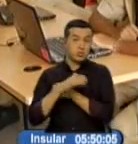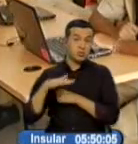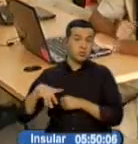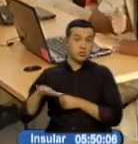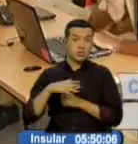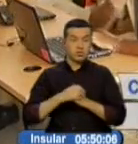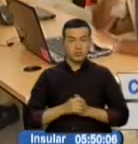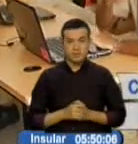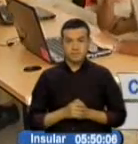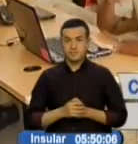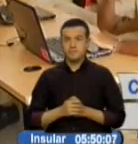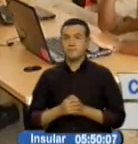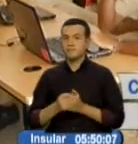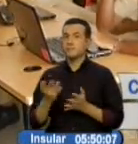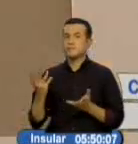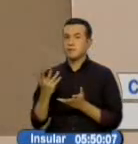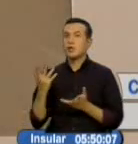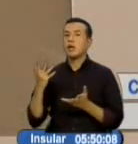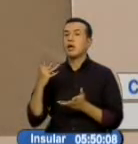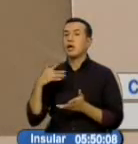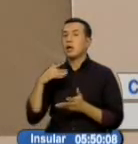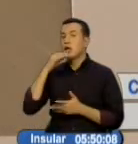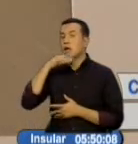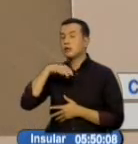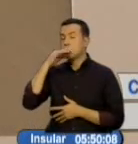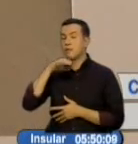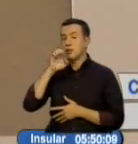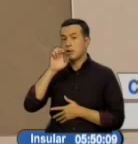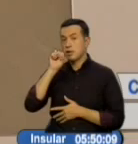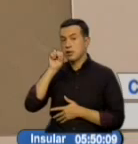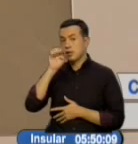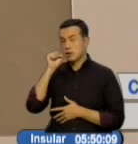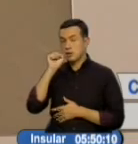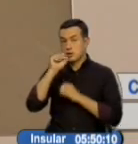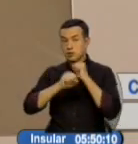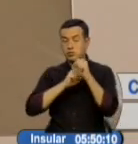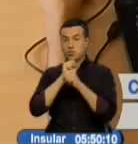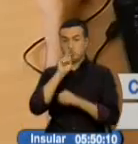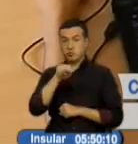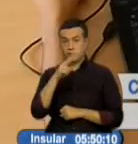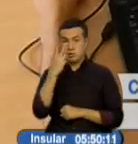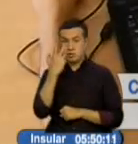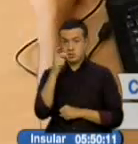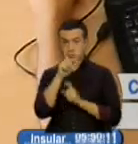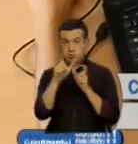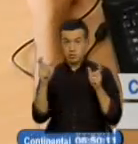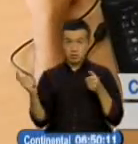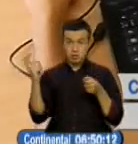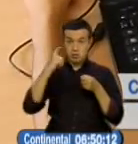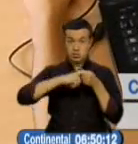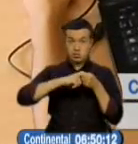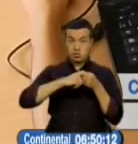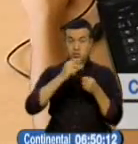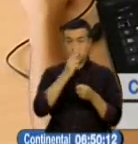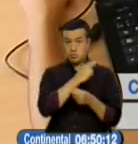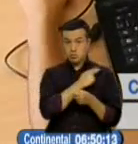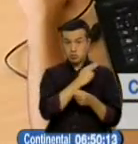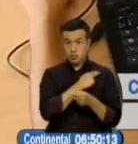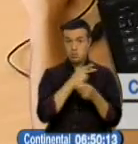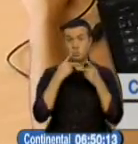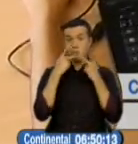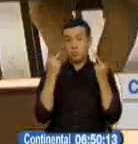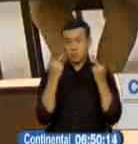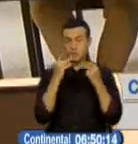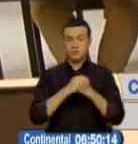El Examen Nacional para la Educación Superior, ENE, se aplica desde el 2013 a quienes buscan un cupo para acceder a la universidad